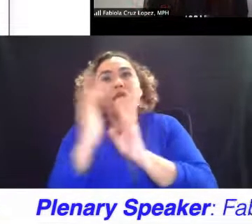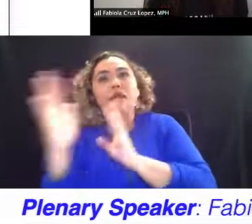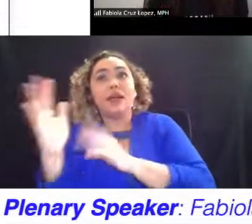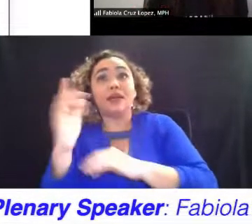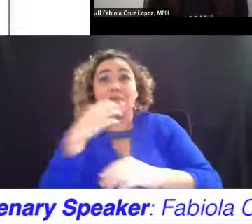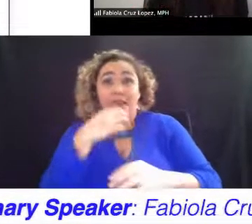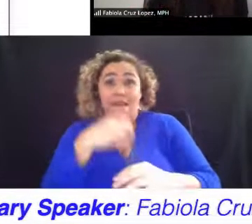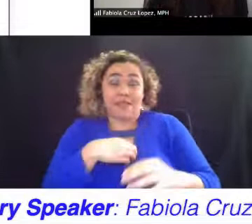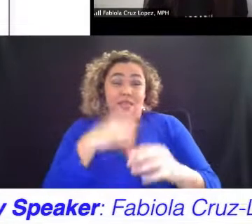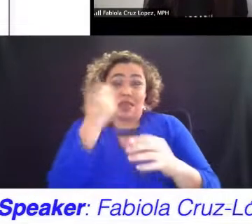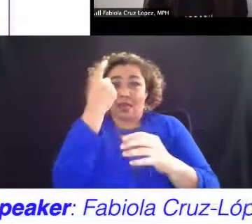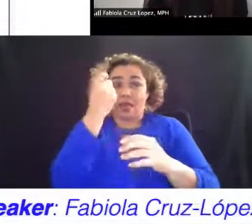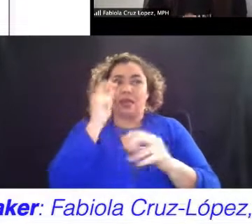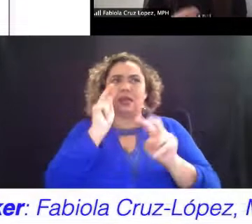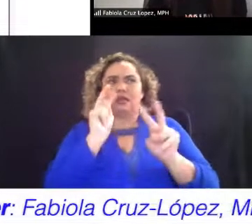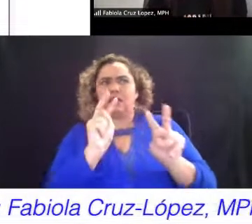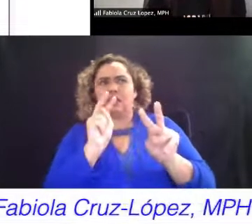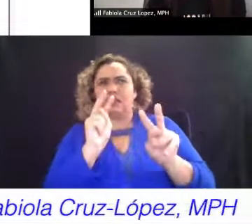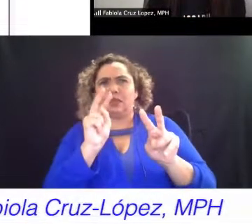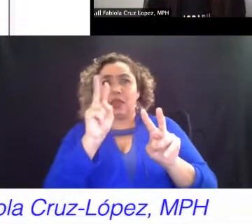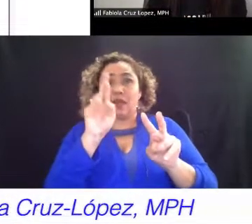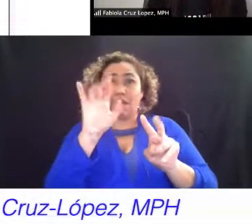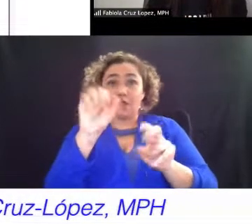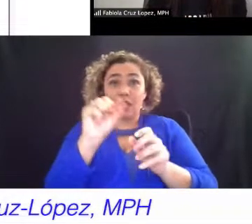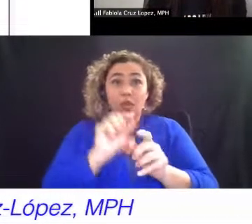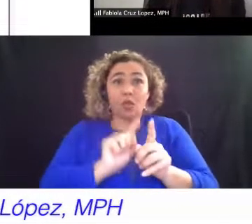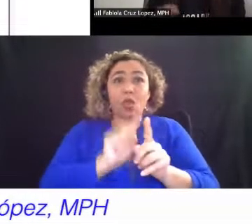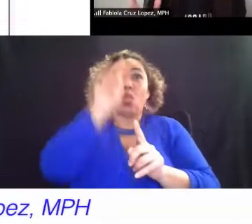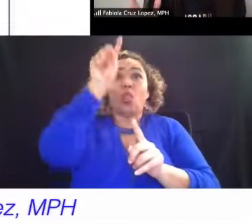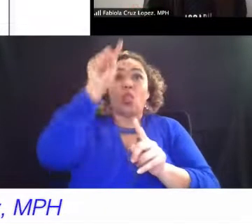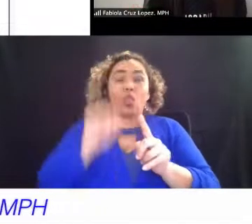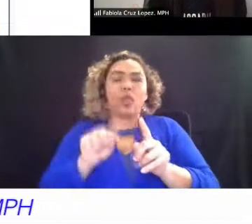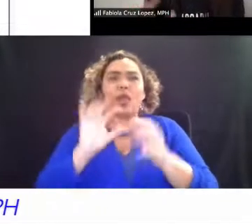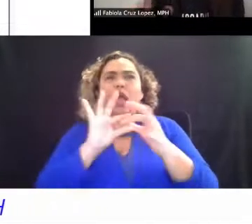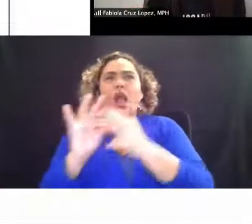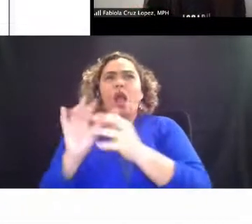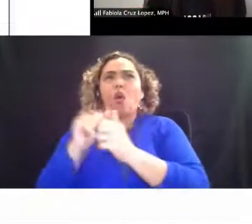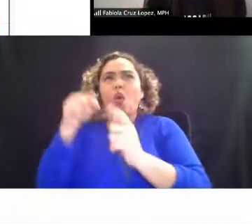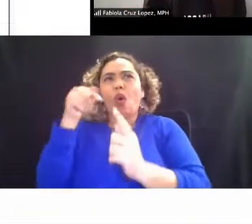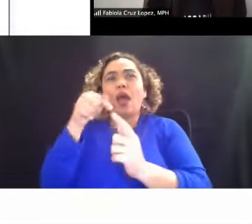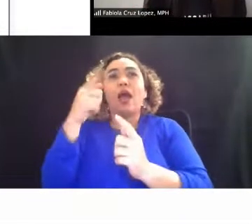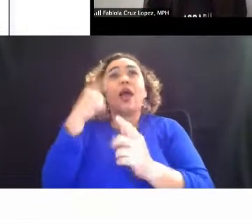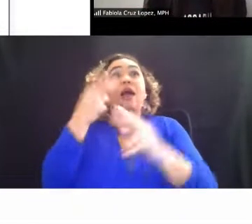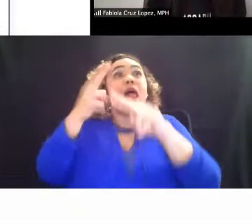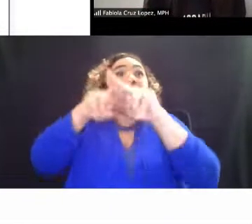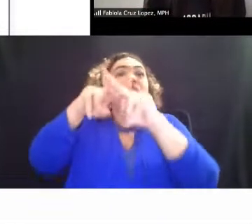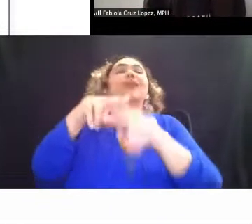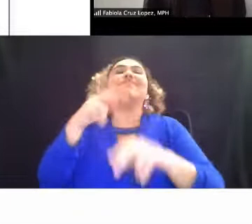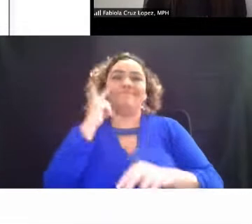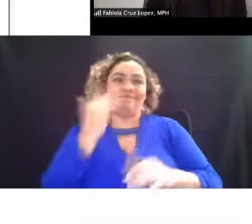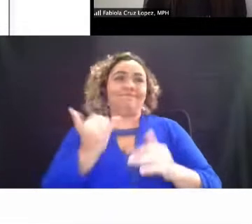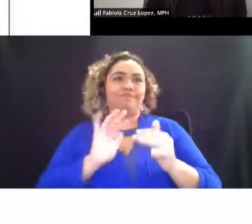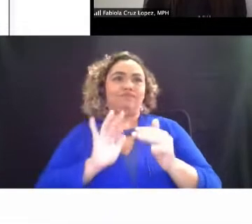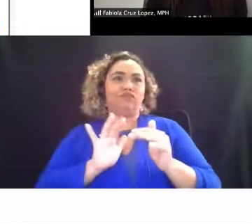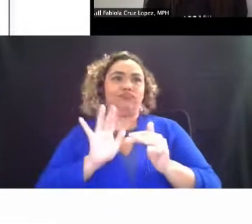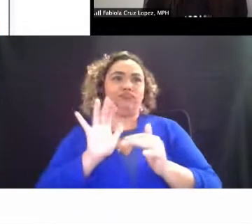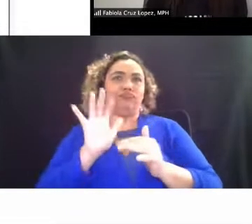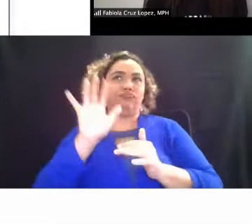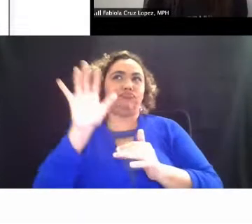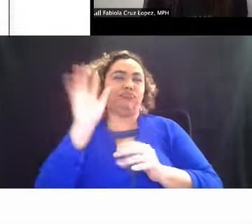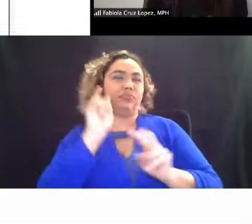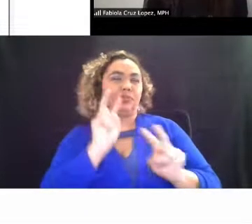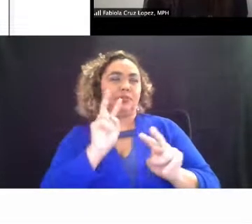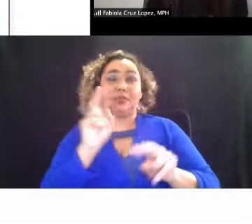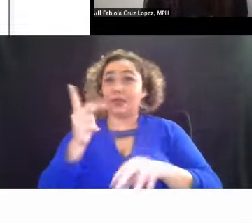nosotros viendo si el virus se iba a comportar por temporada y si íbamos a ver alza en casos. Estamos viendo el alza en casos, ¿verdad? Y a mí me dicen,